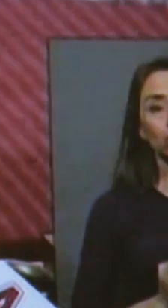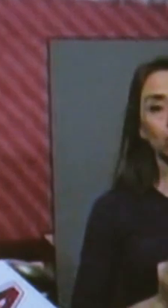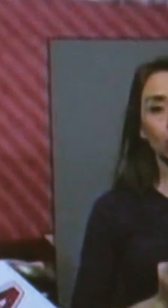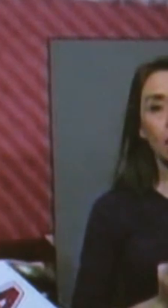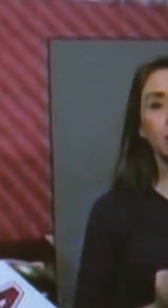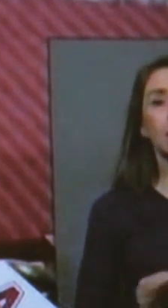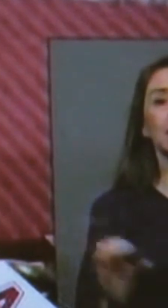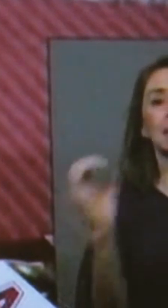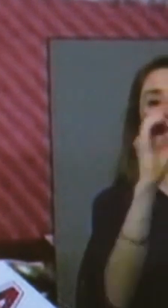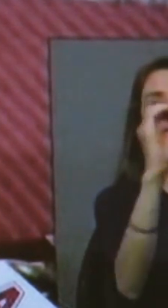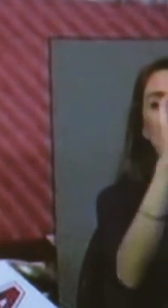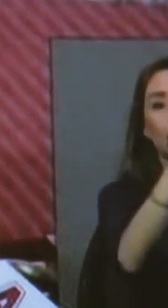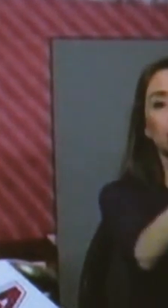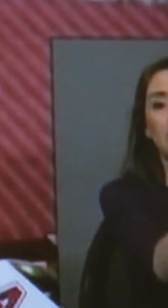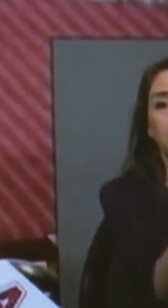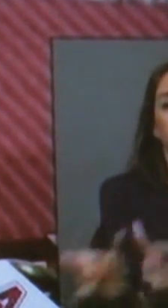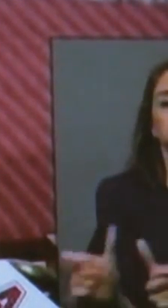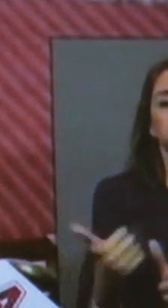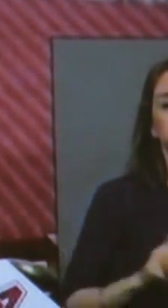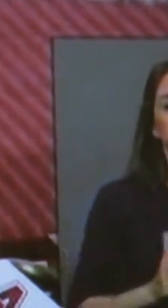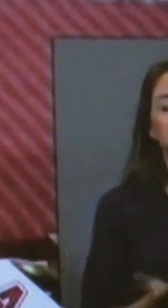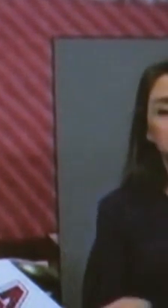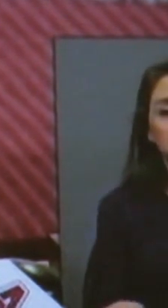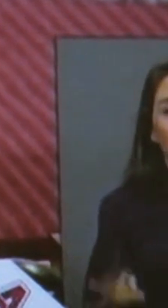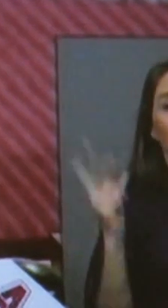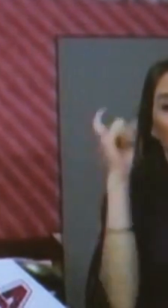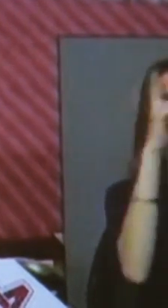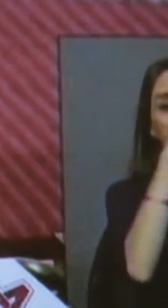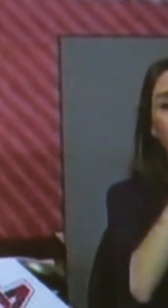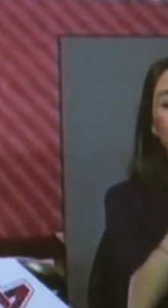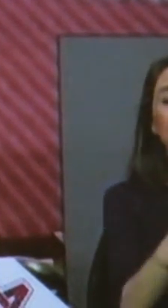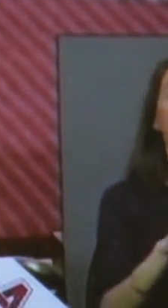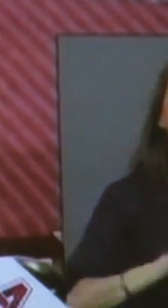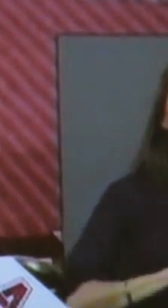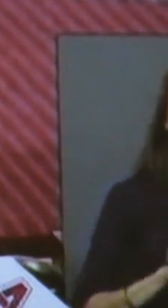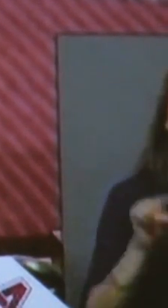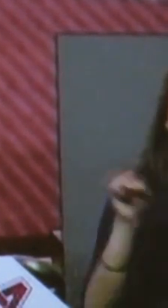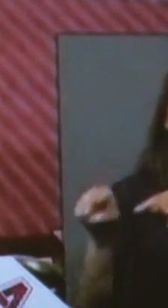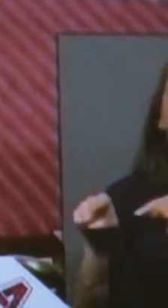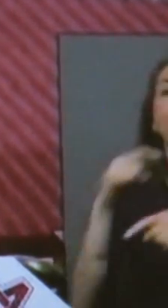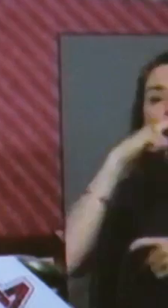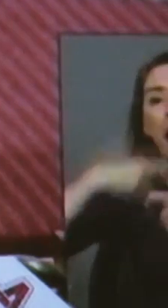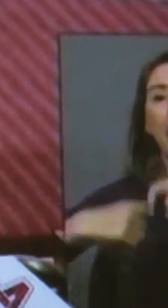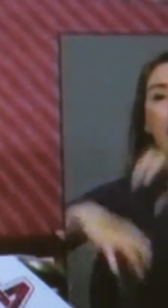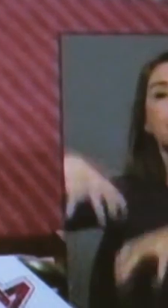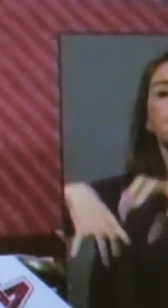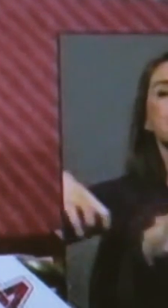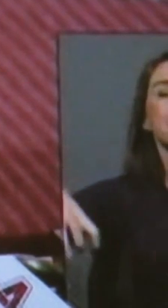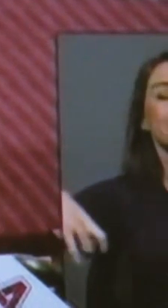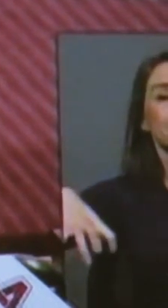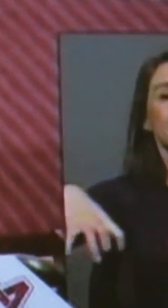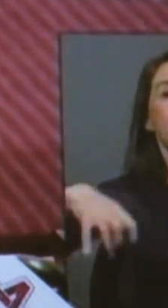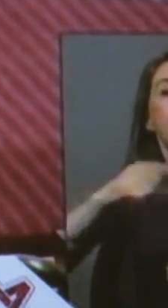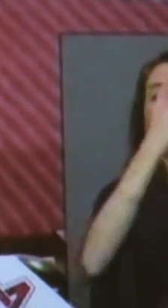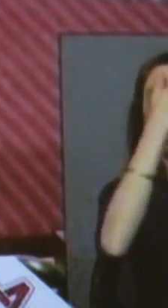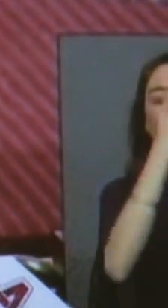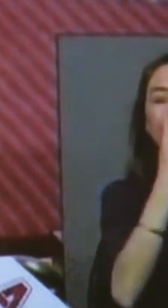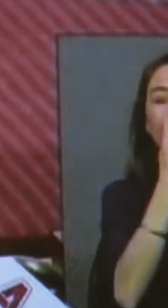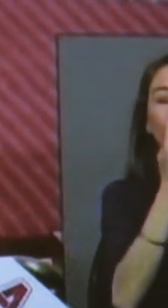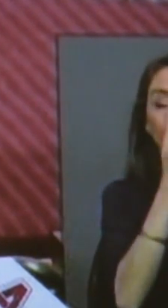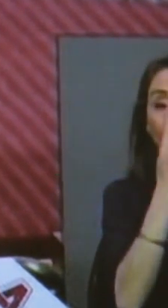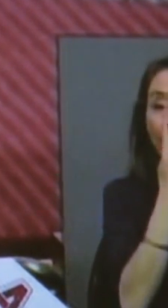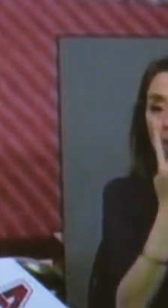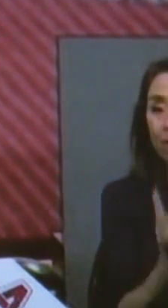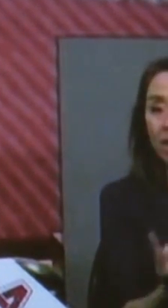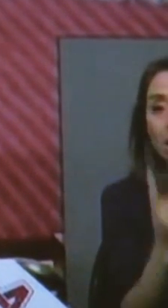cera fiscalización del Estado. Es muy difícil echarle la culpa al empedrado, señor presidente, cuando el ciego no quiere ver